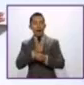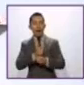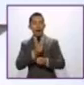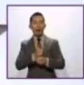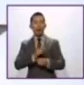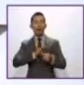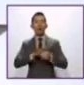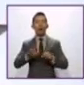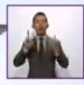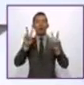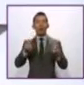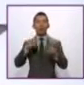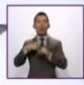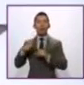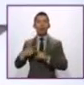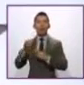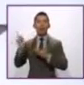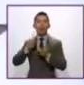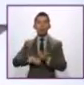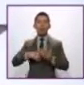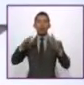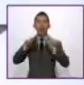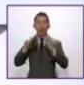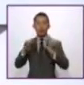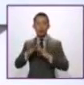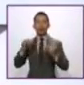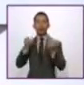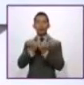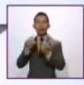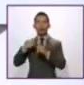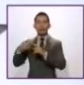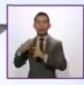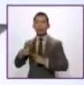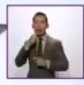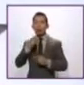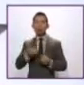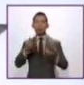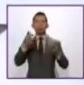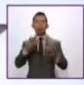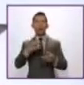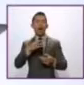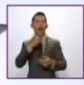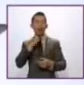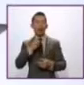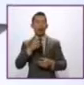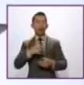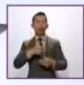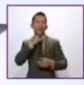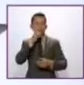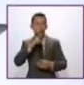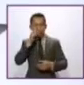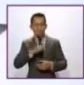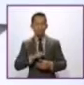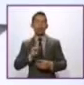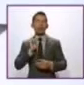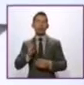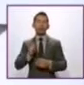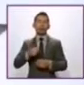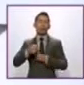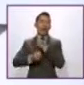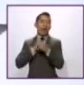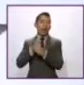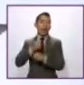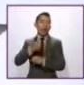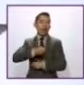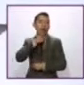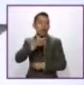tema de las fugas, no solamente en los hogares, también en las líneas que tenemos ya pues muy gastadas de hace bastantes años